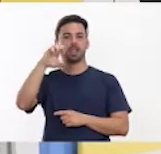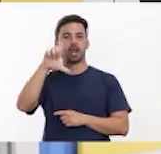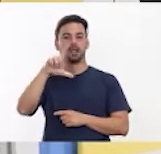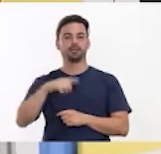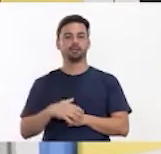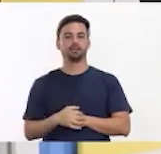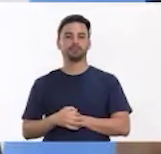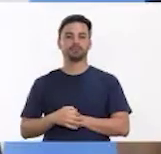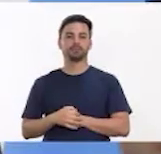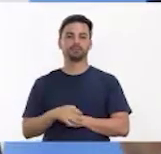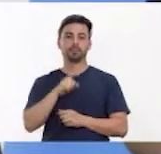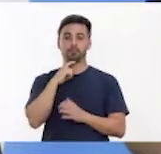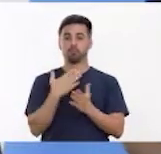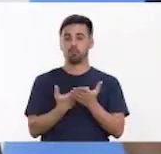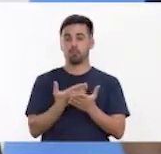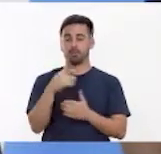marxista-leninista.